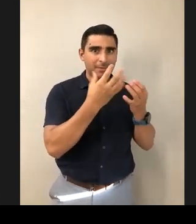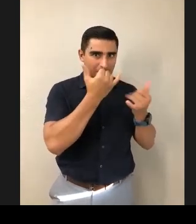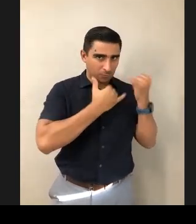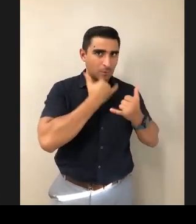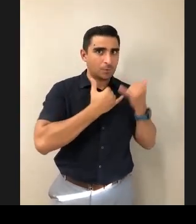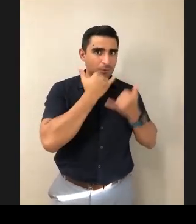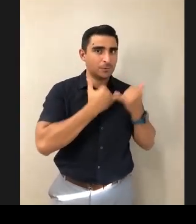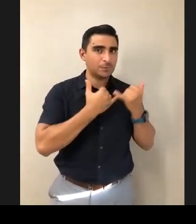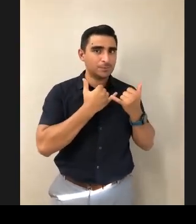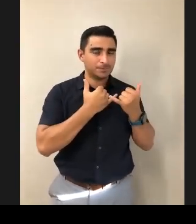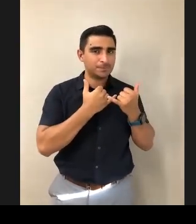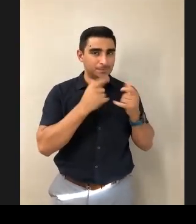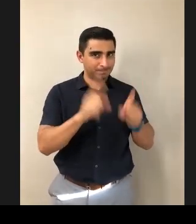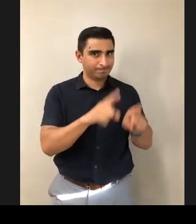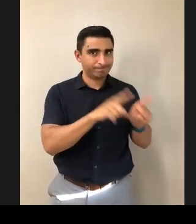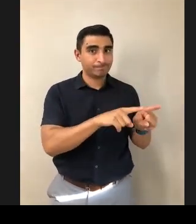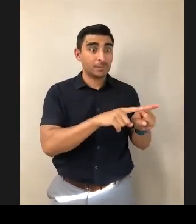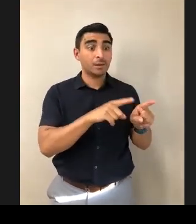injusta sucede